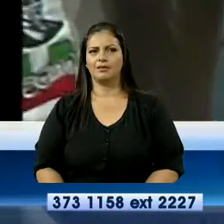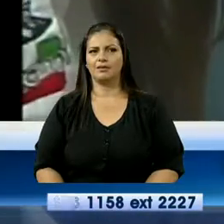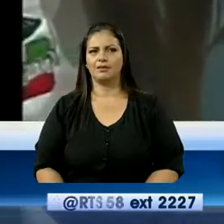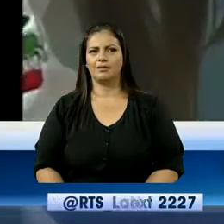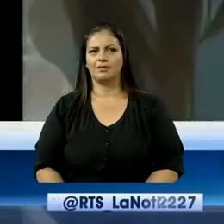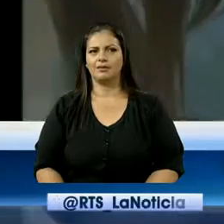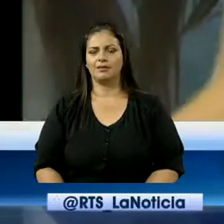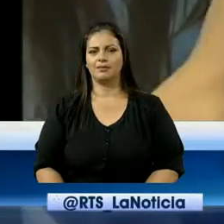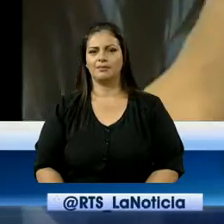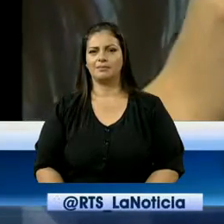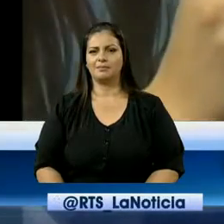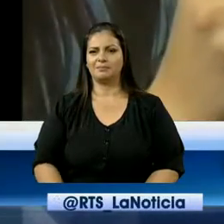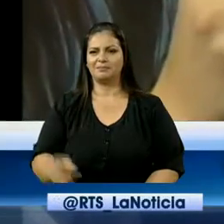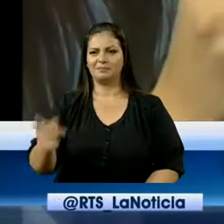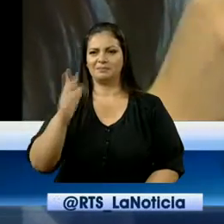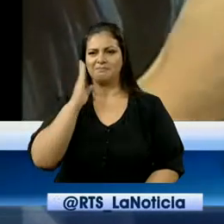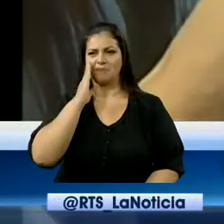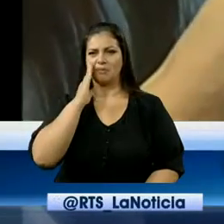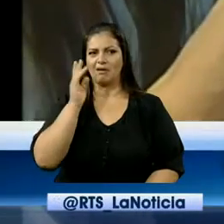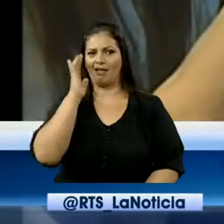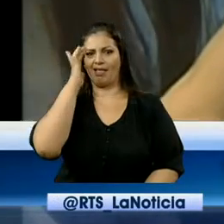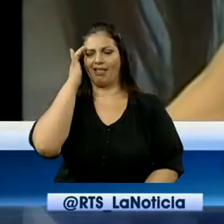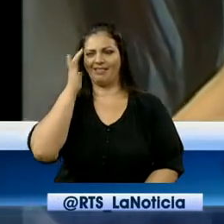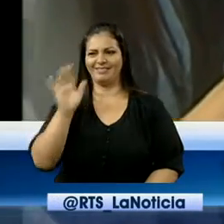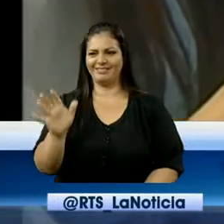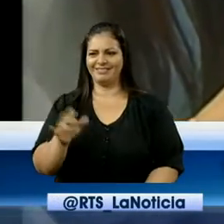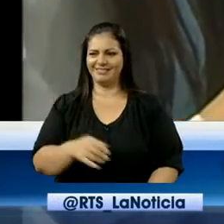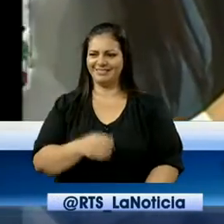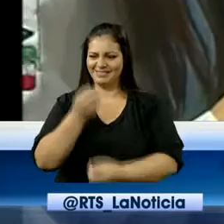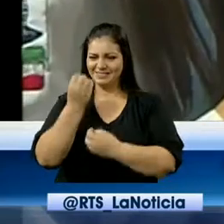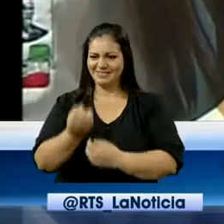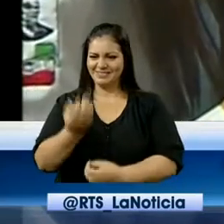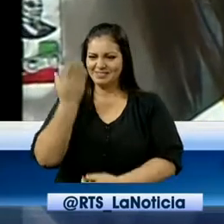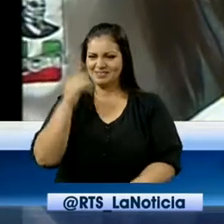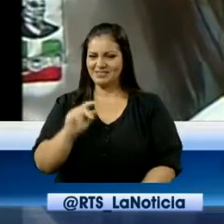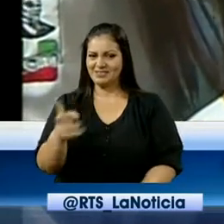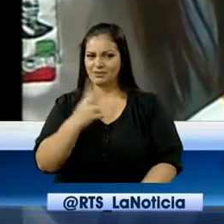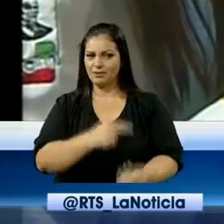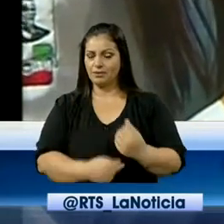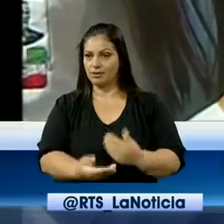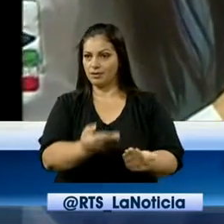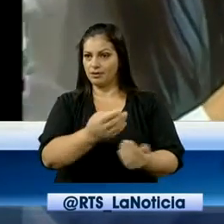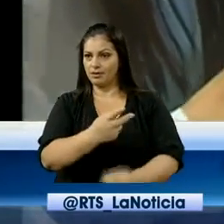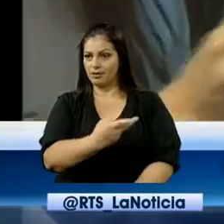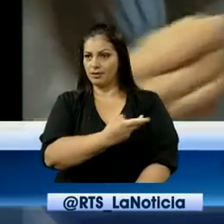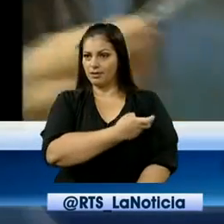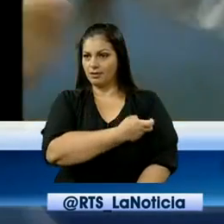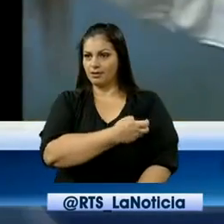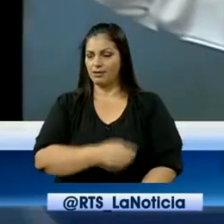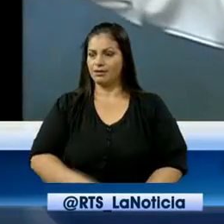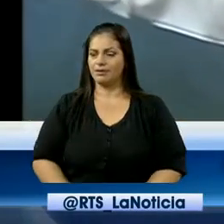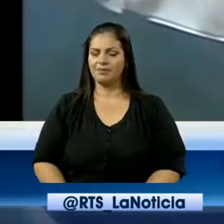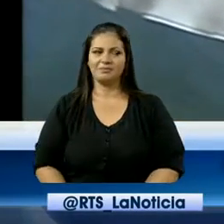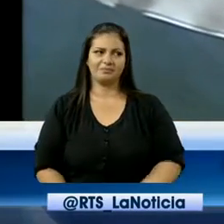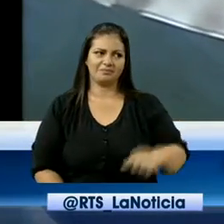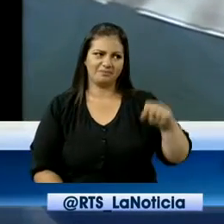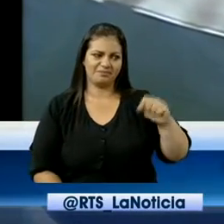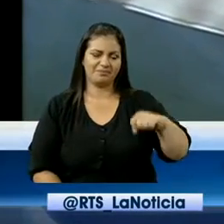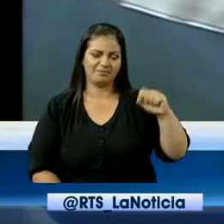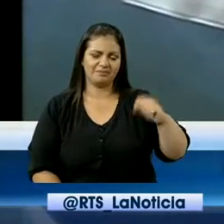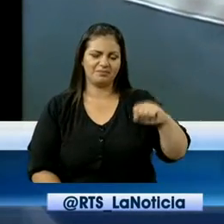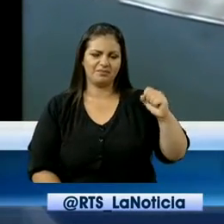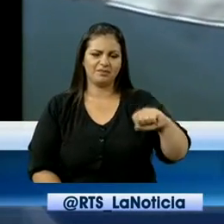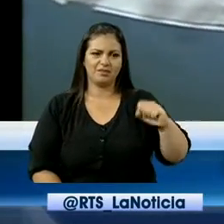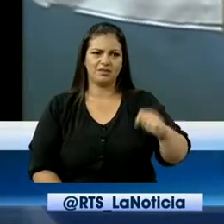días. Tranquilo. La felicitamos, madre responsable, ha traído a su pequeño a hacerse vacunar esta mañana. Sí, porque él ha estado... Últimamente